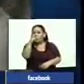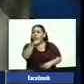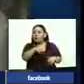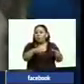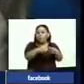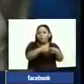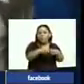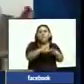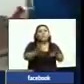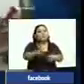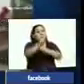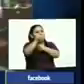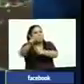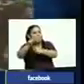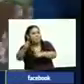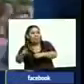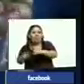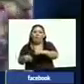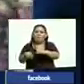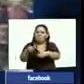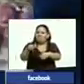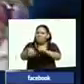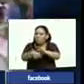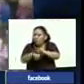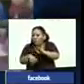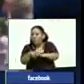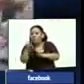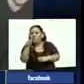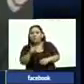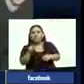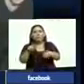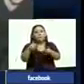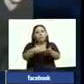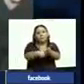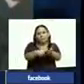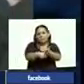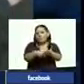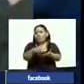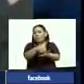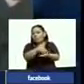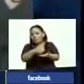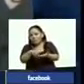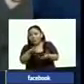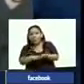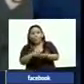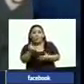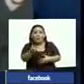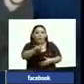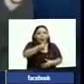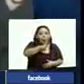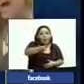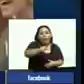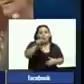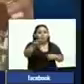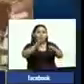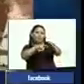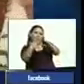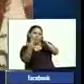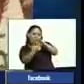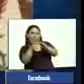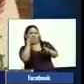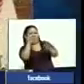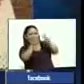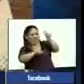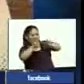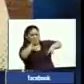motivaron denuncias de fraude posterior a los comicios fiscales de partidos políticos prensa y usuarios en redes sociales detectaron